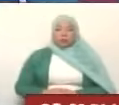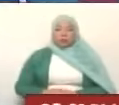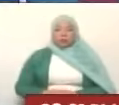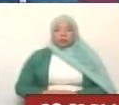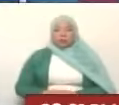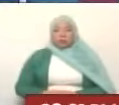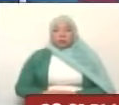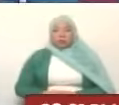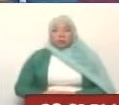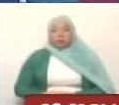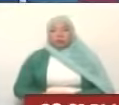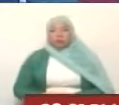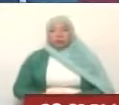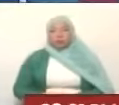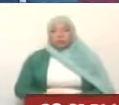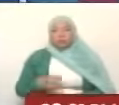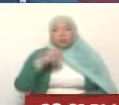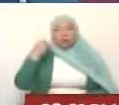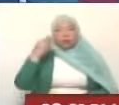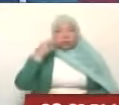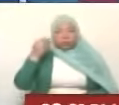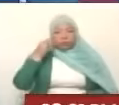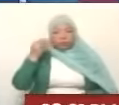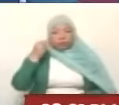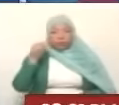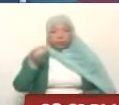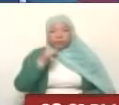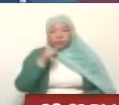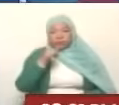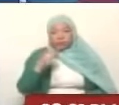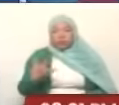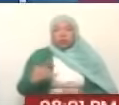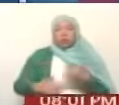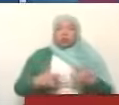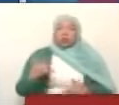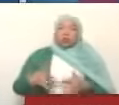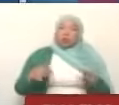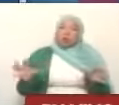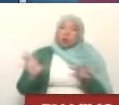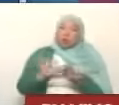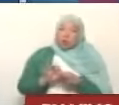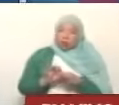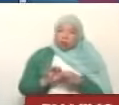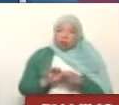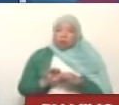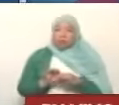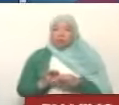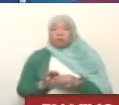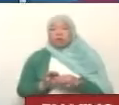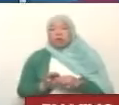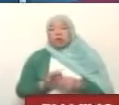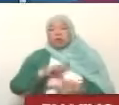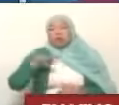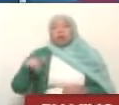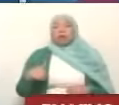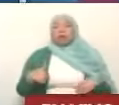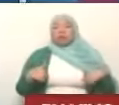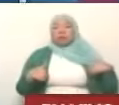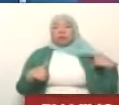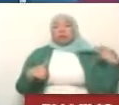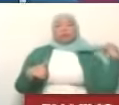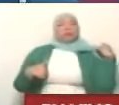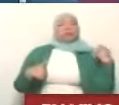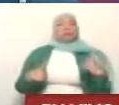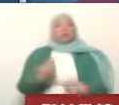con lo que he aprendido, con la experiencia, y a mantenernos así, mira, unidos. Nosotros sí